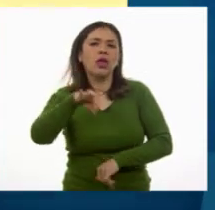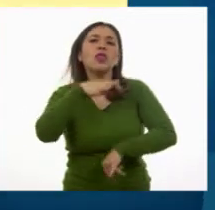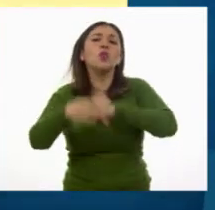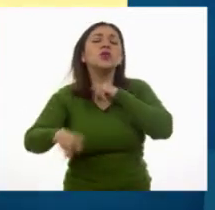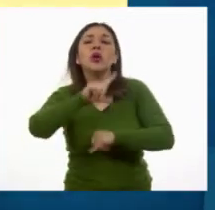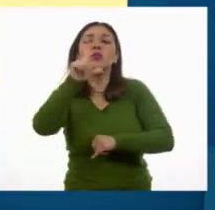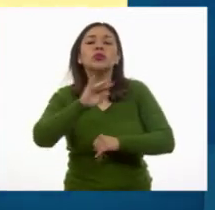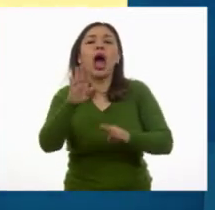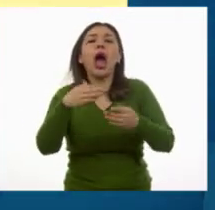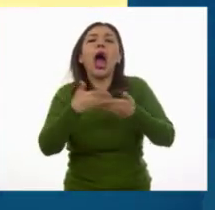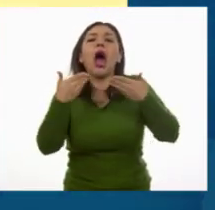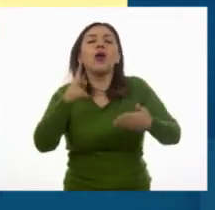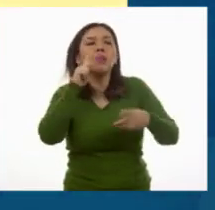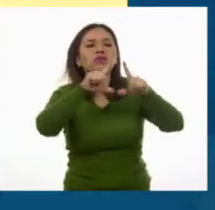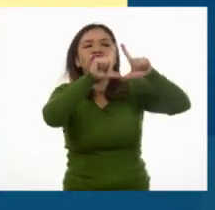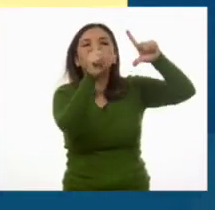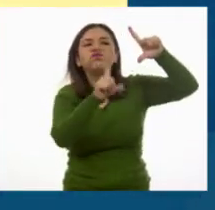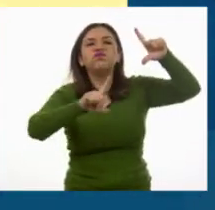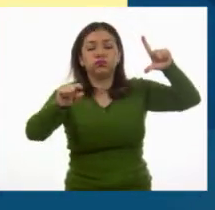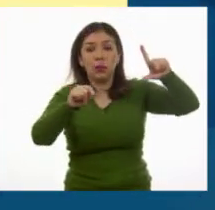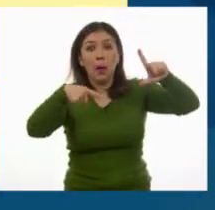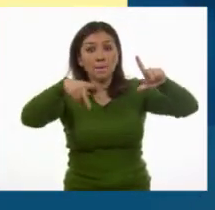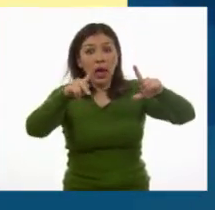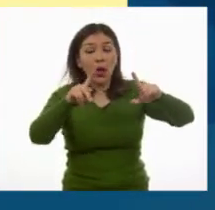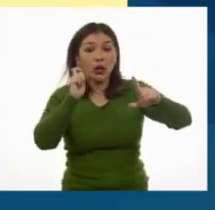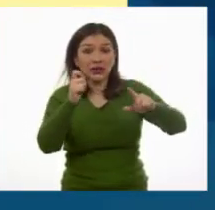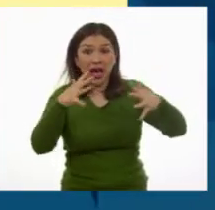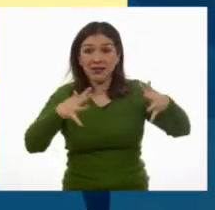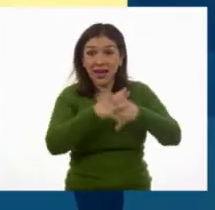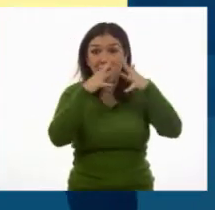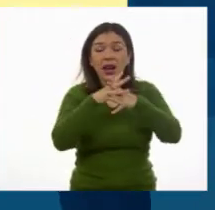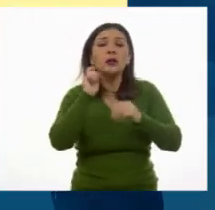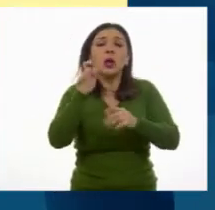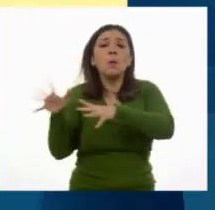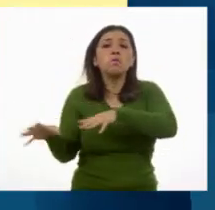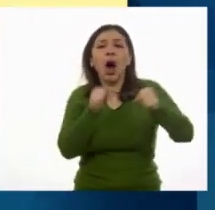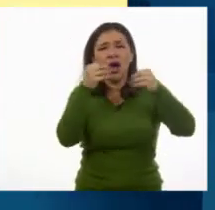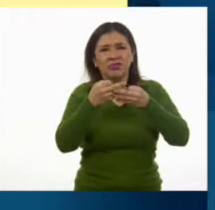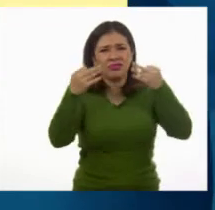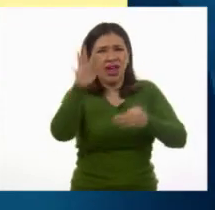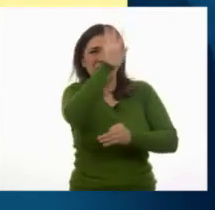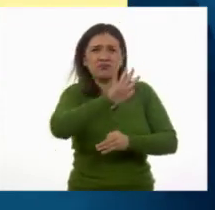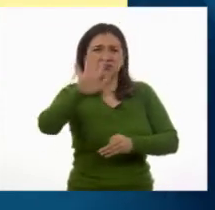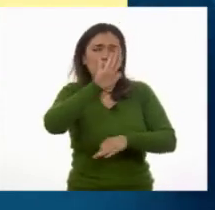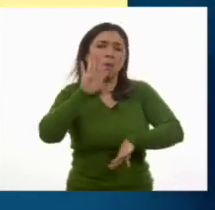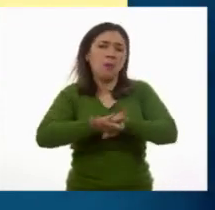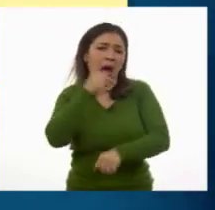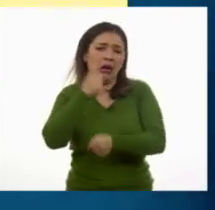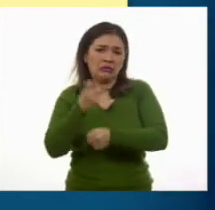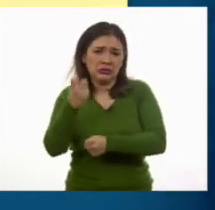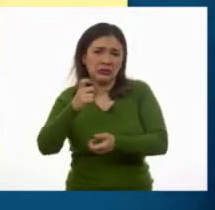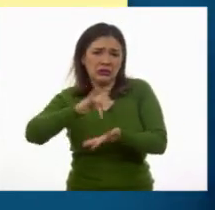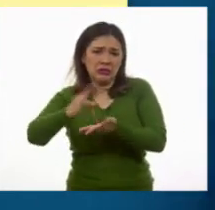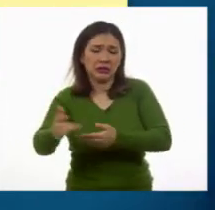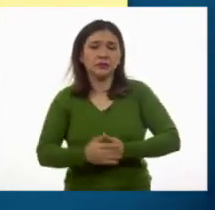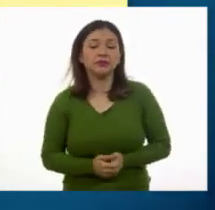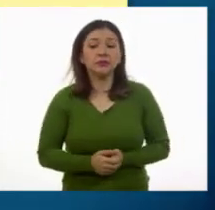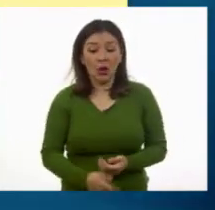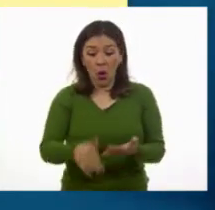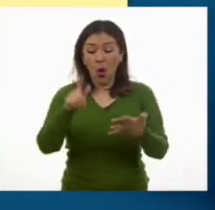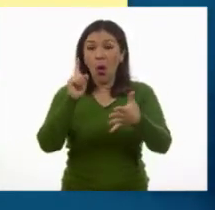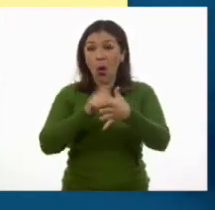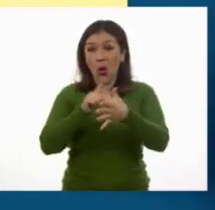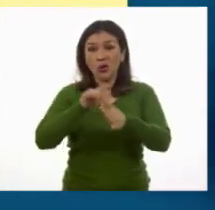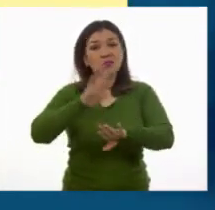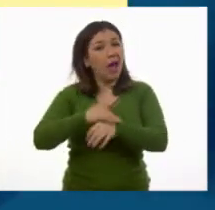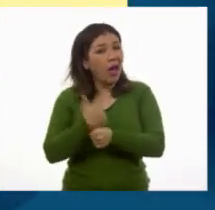definiría nuestra frontera moderna. Pero el resto se definió durante esta guerra y gracias a este tratado. Otra consecuencia